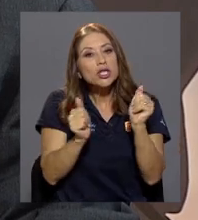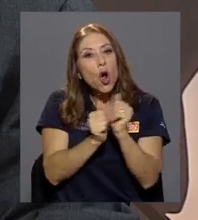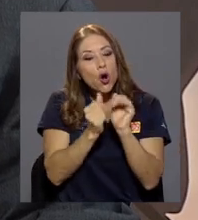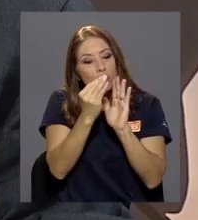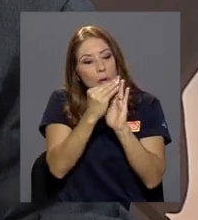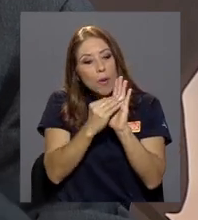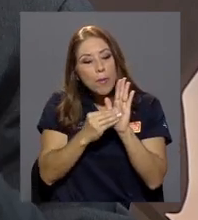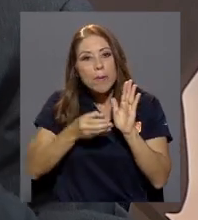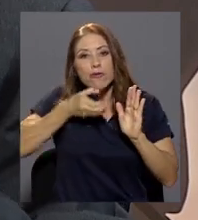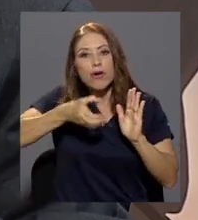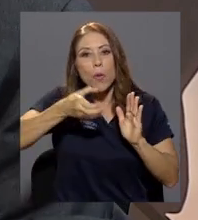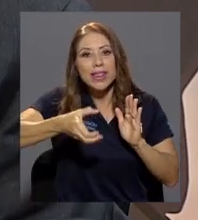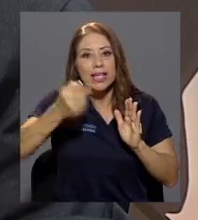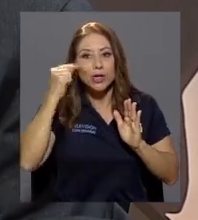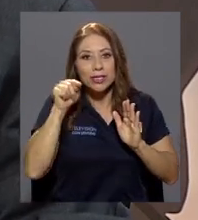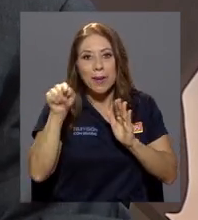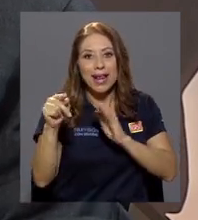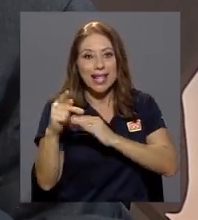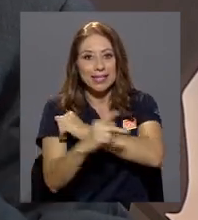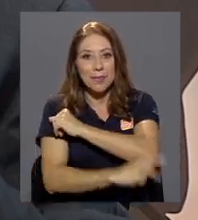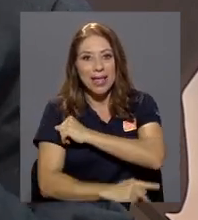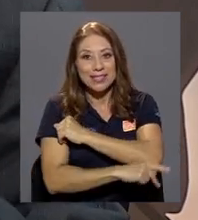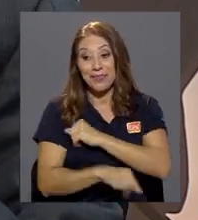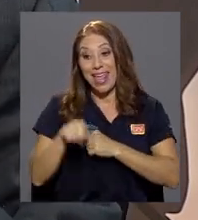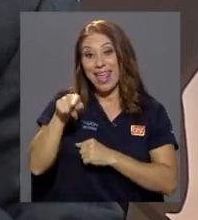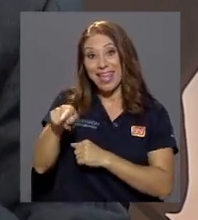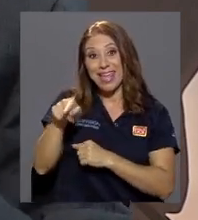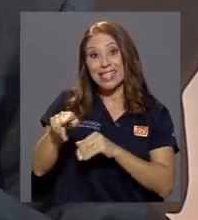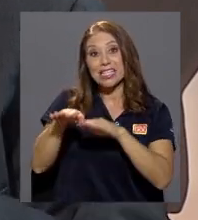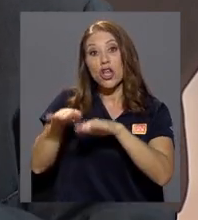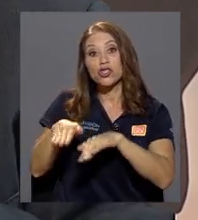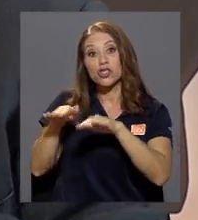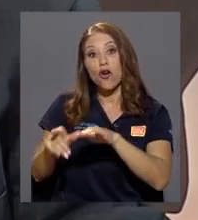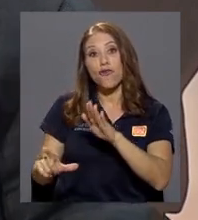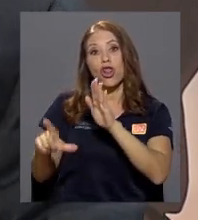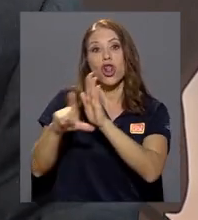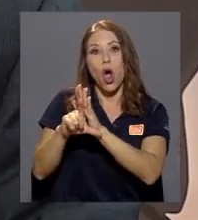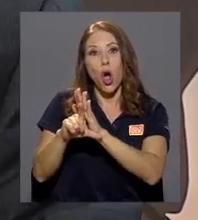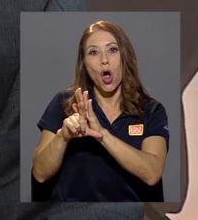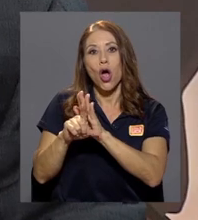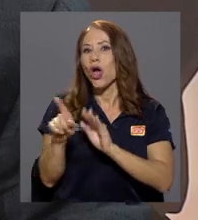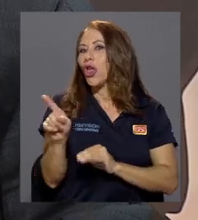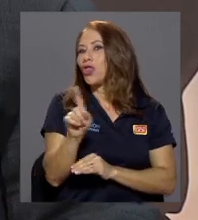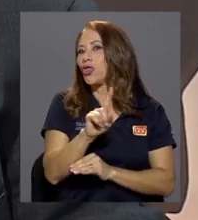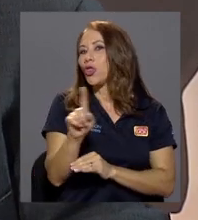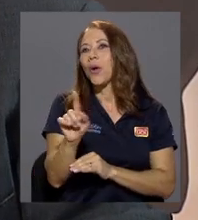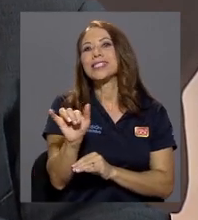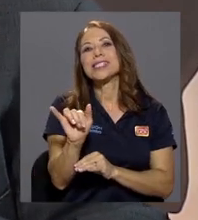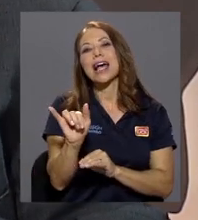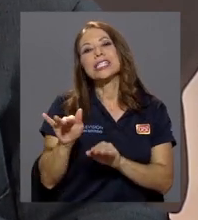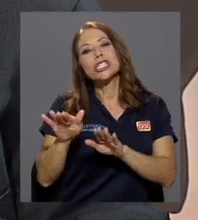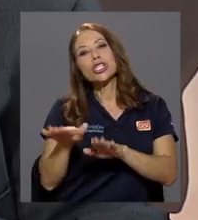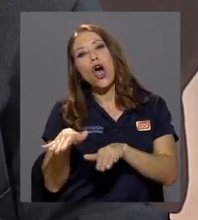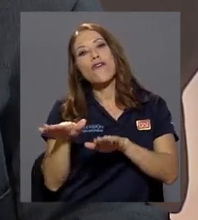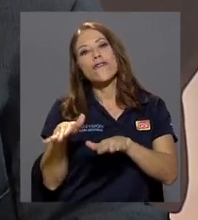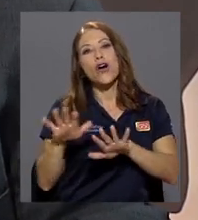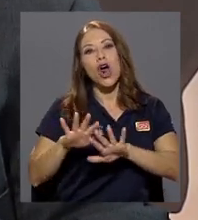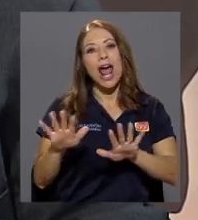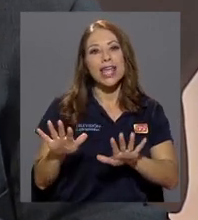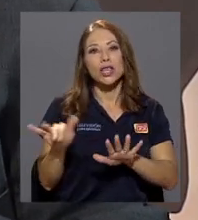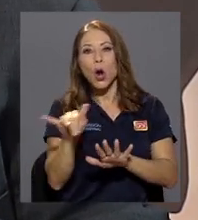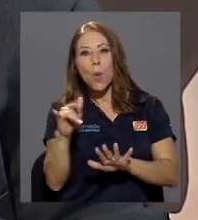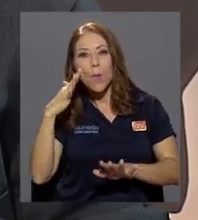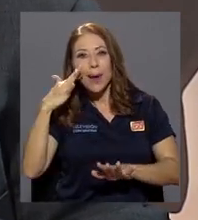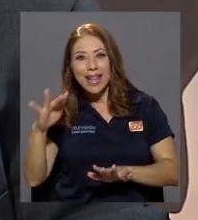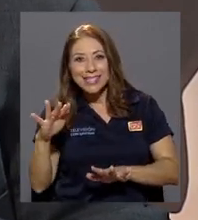para el estado pues bien en esas este soft law como decimos no es tan soft o light como aparece es mucho